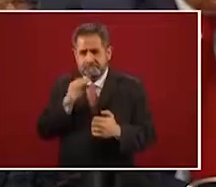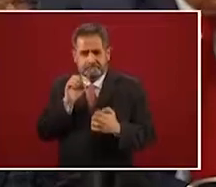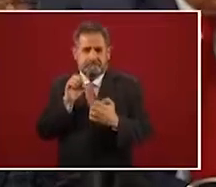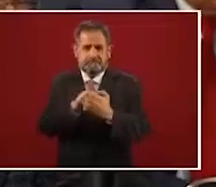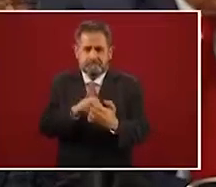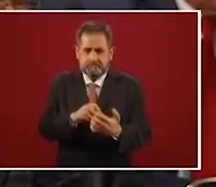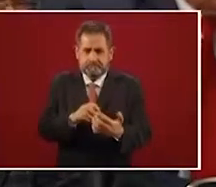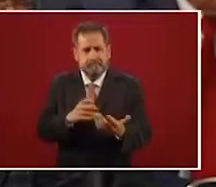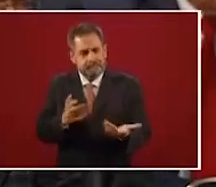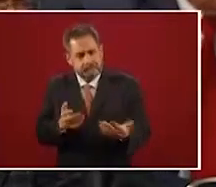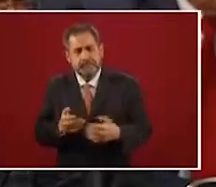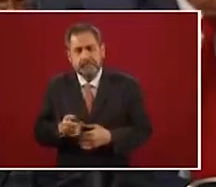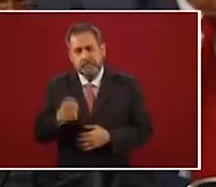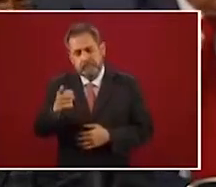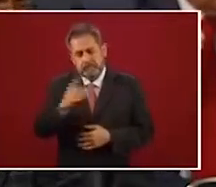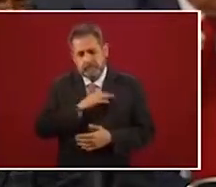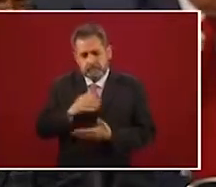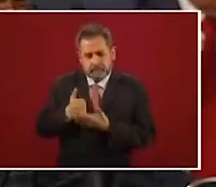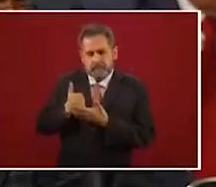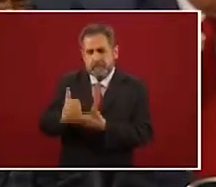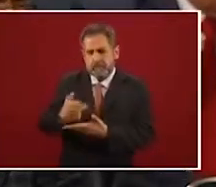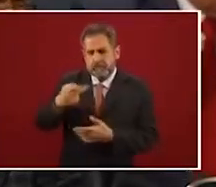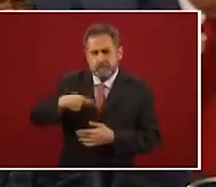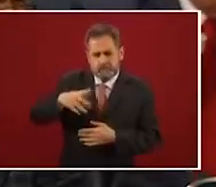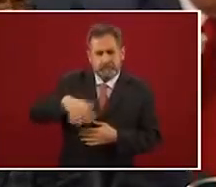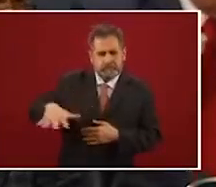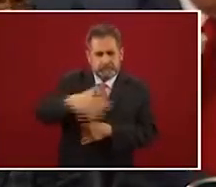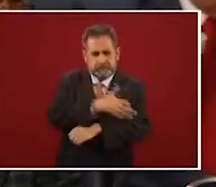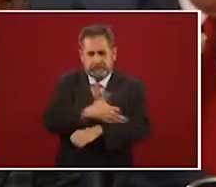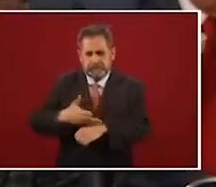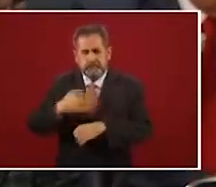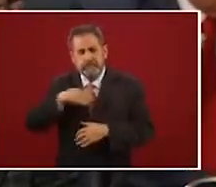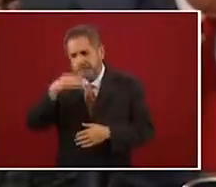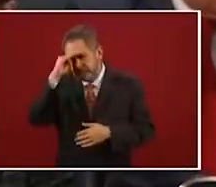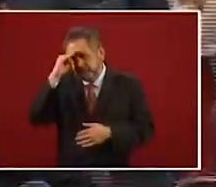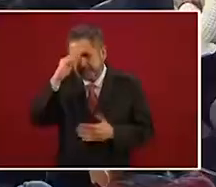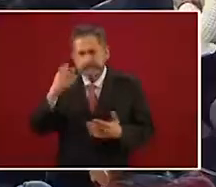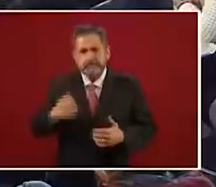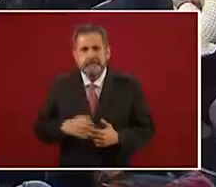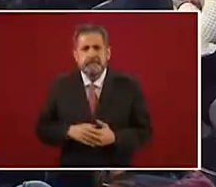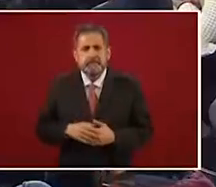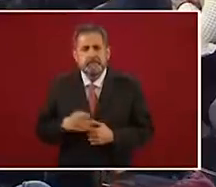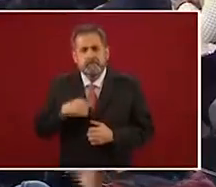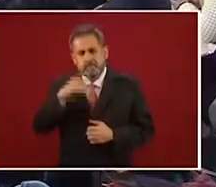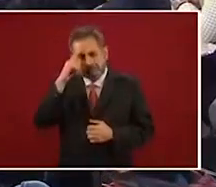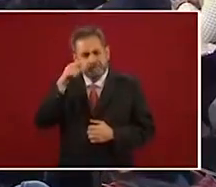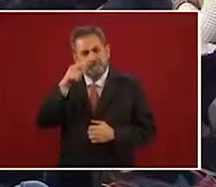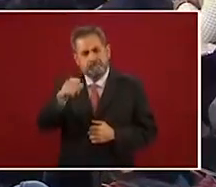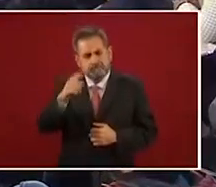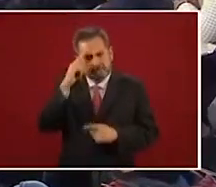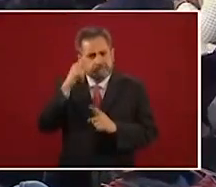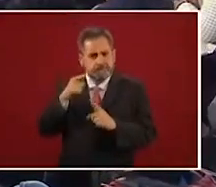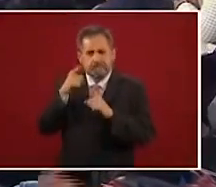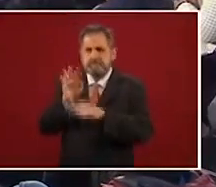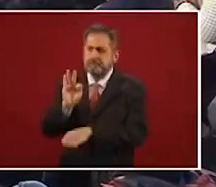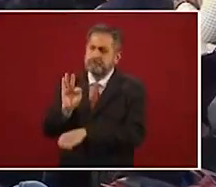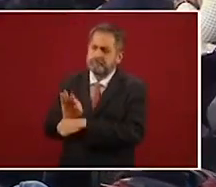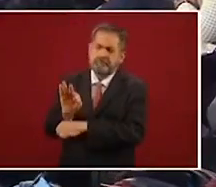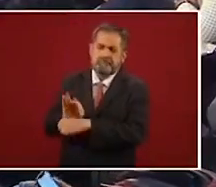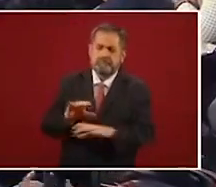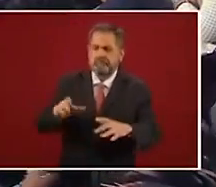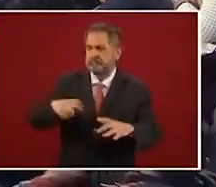que usted les ayude a esas familias, considerando que usted busca precisamente la protección de los